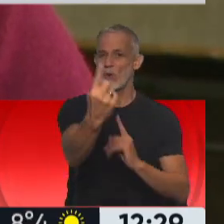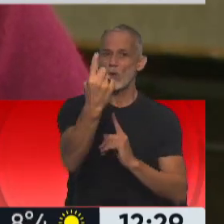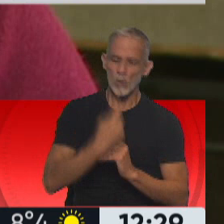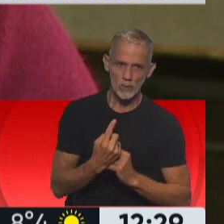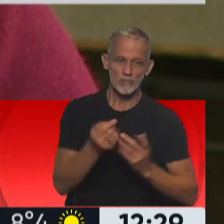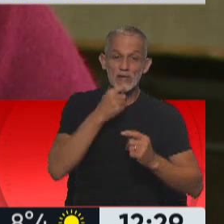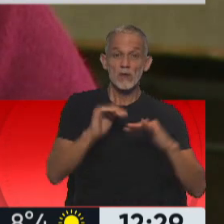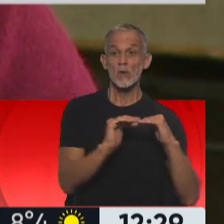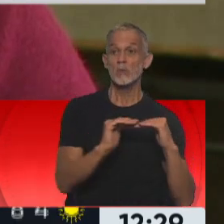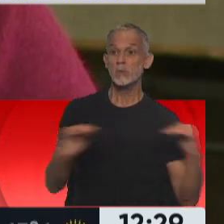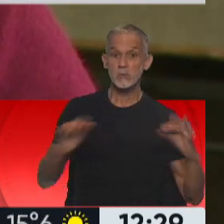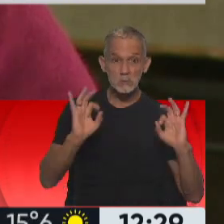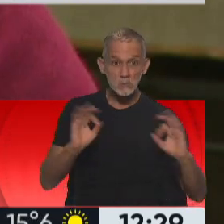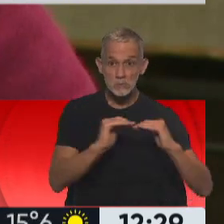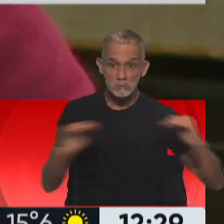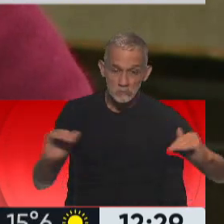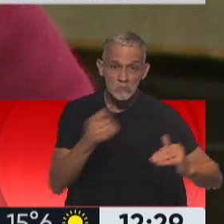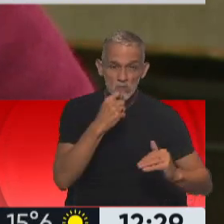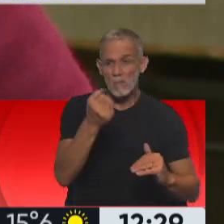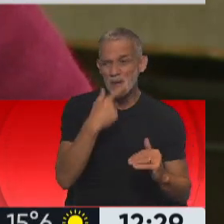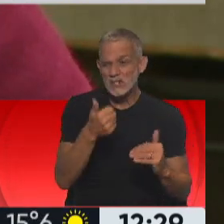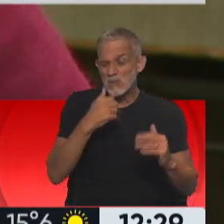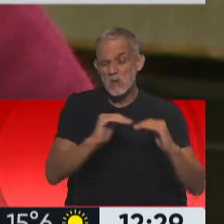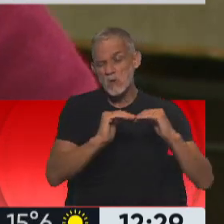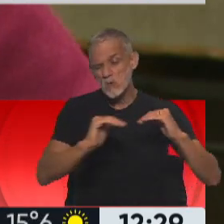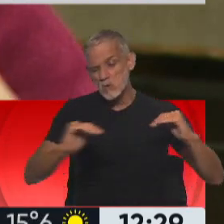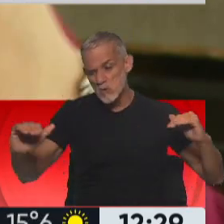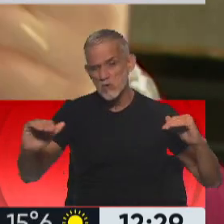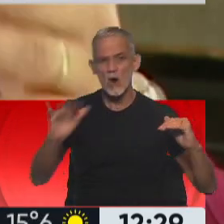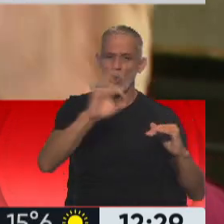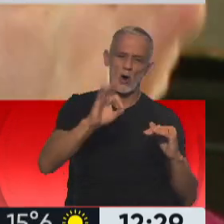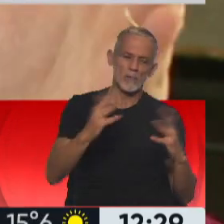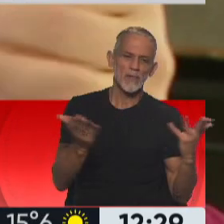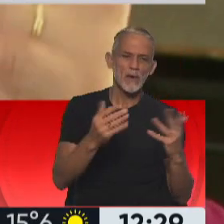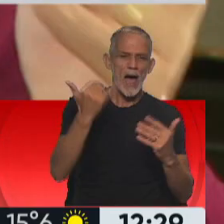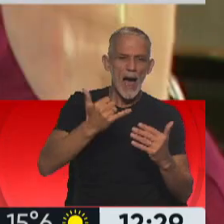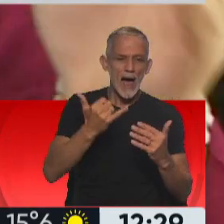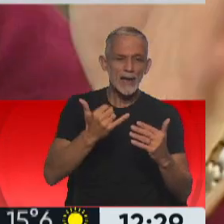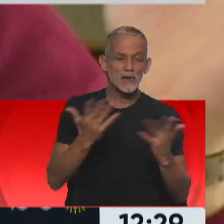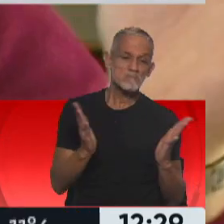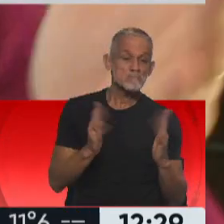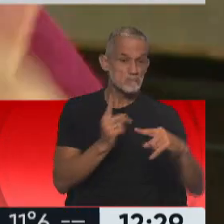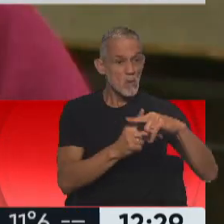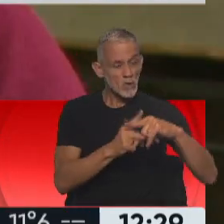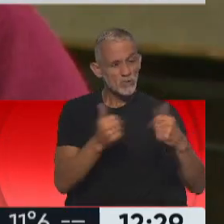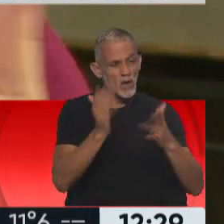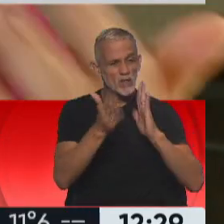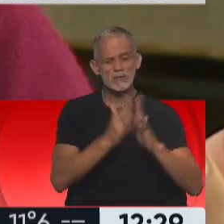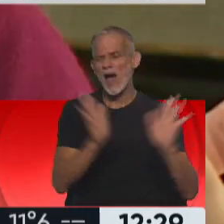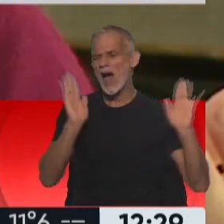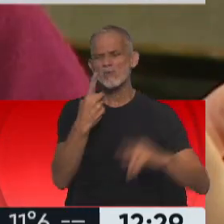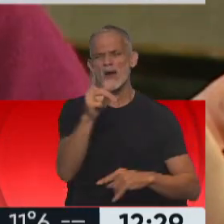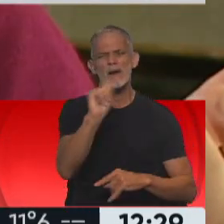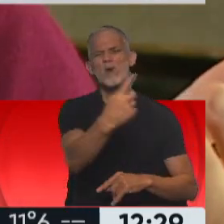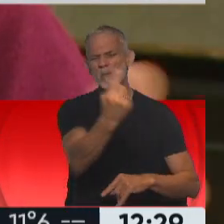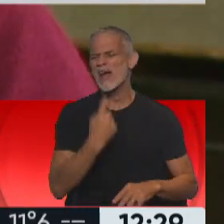Cuando esté estabilizado, en el caso que solamente se puede estabilizar, o cuando empiece a presentar una respuesta parcial favorable al tratamiento, lo vemos una vez por